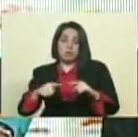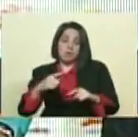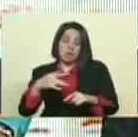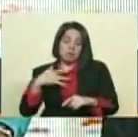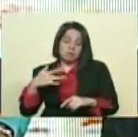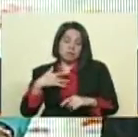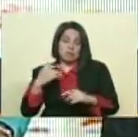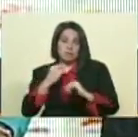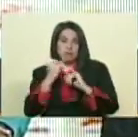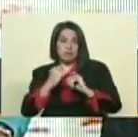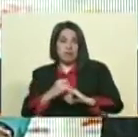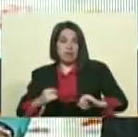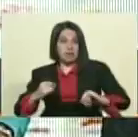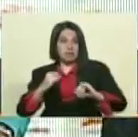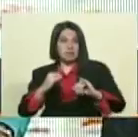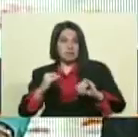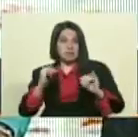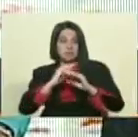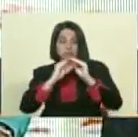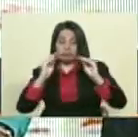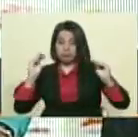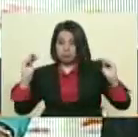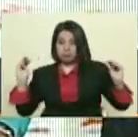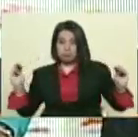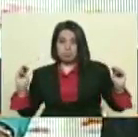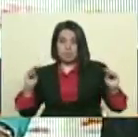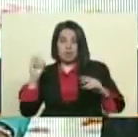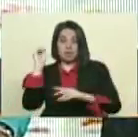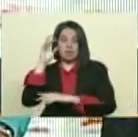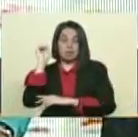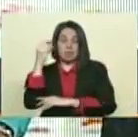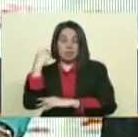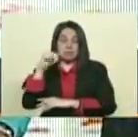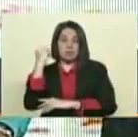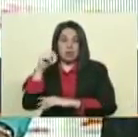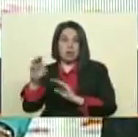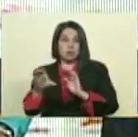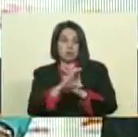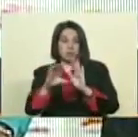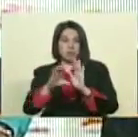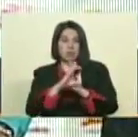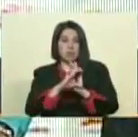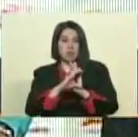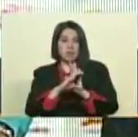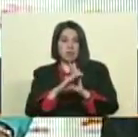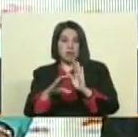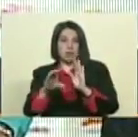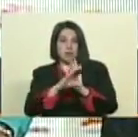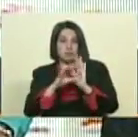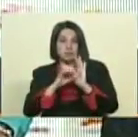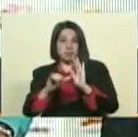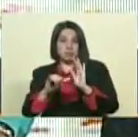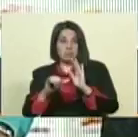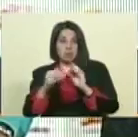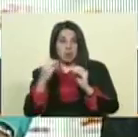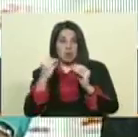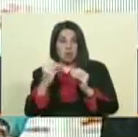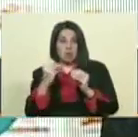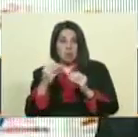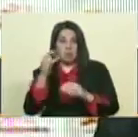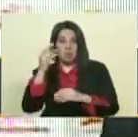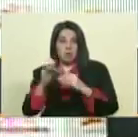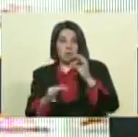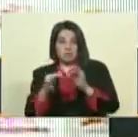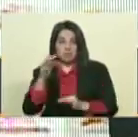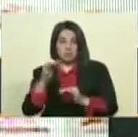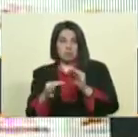feliz de haber convocado a la Asamblea Nacional Constituyente y que la constituyente el primer acto que hiciera fuera hacer justicia en